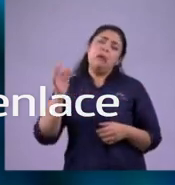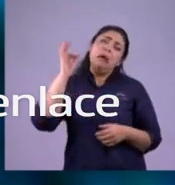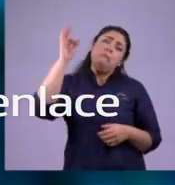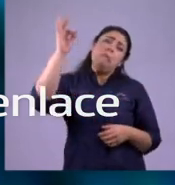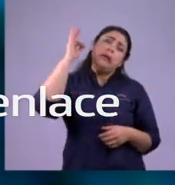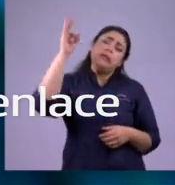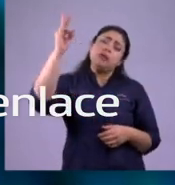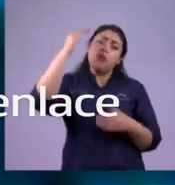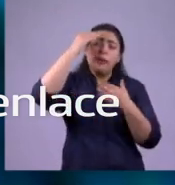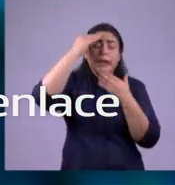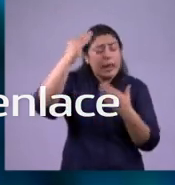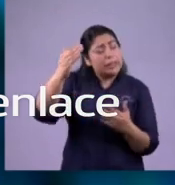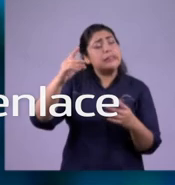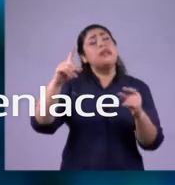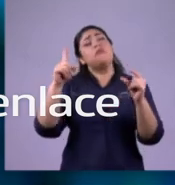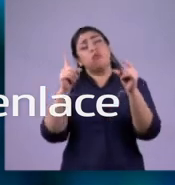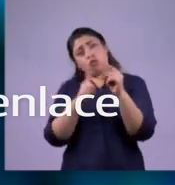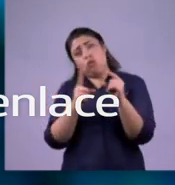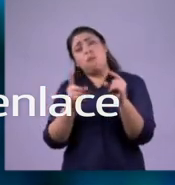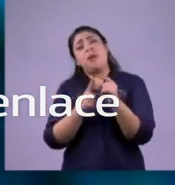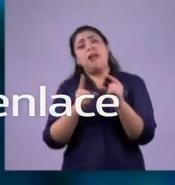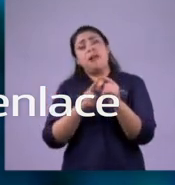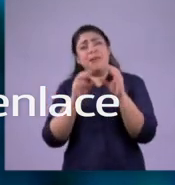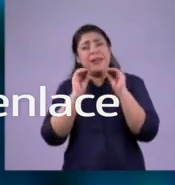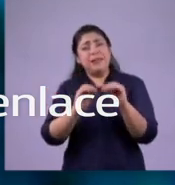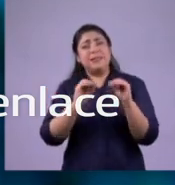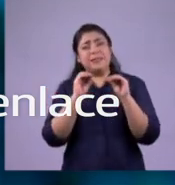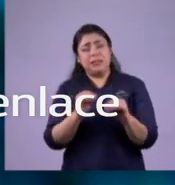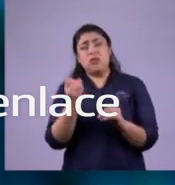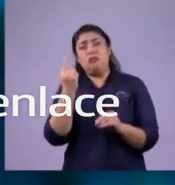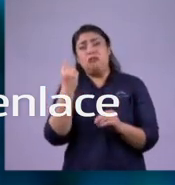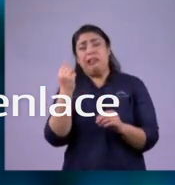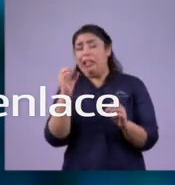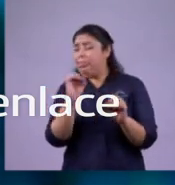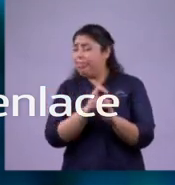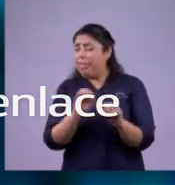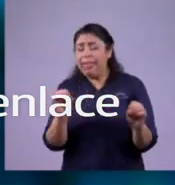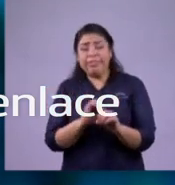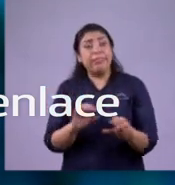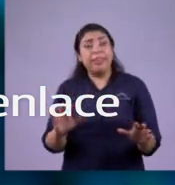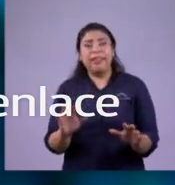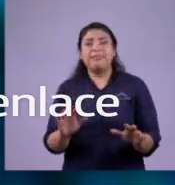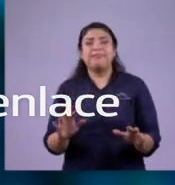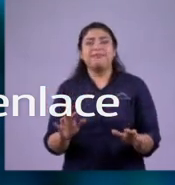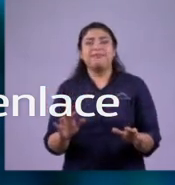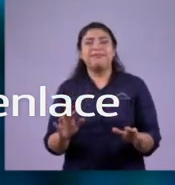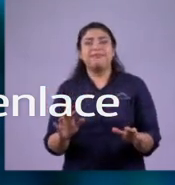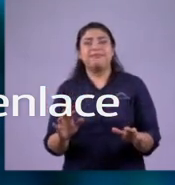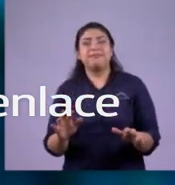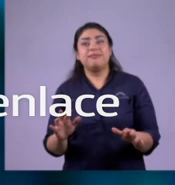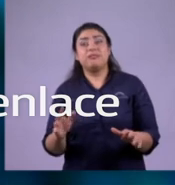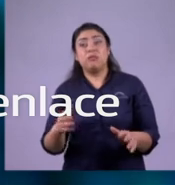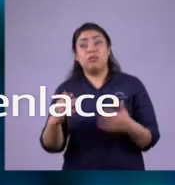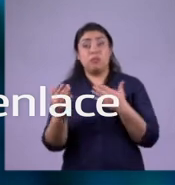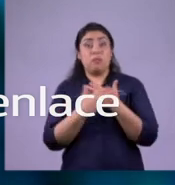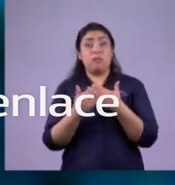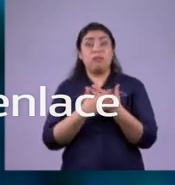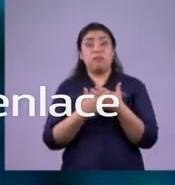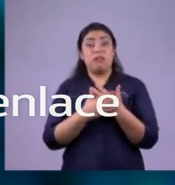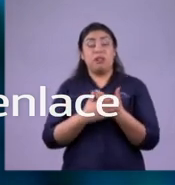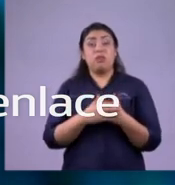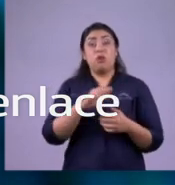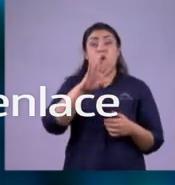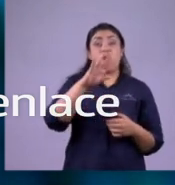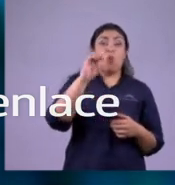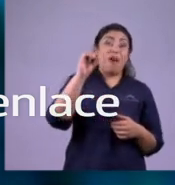su palabra cuando empezó y cuando enseñó que nada me faltará cuando nos dijeron que teníamos cuarentena y encima de eso un